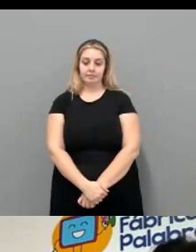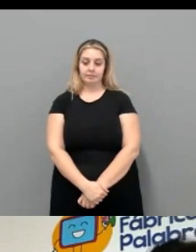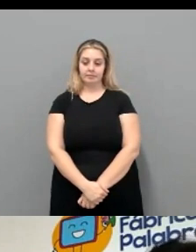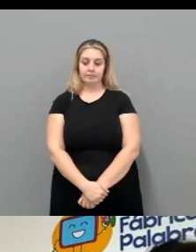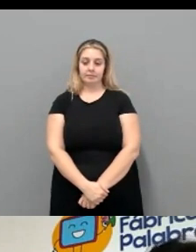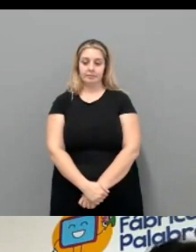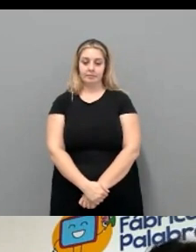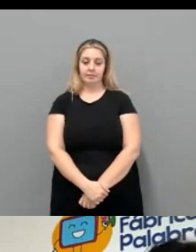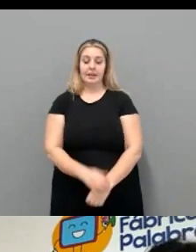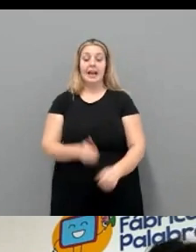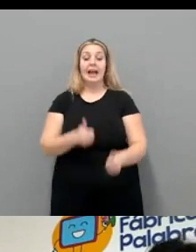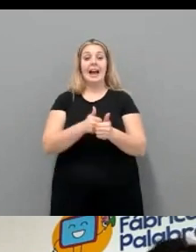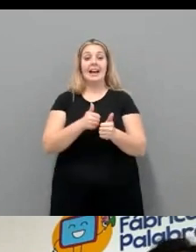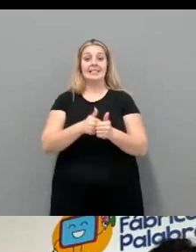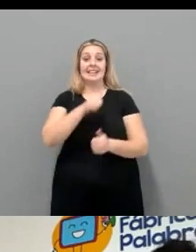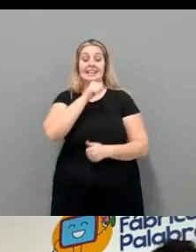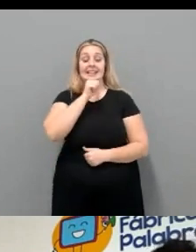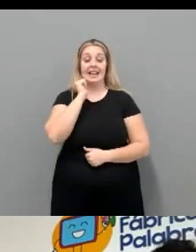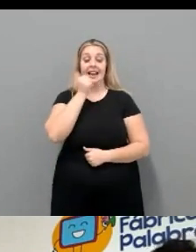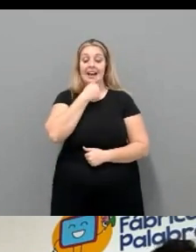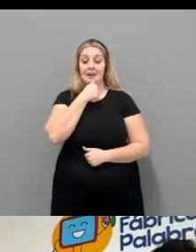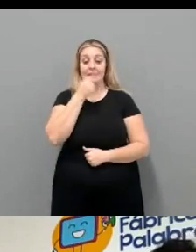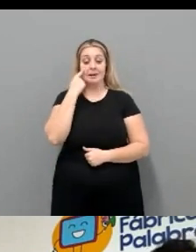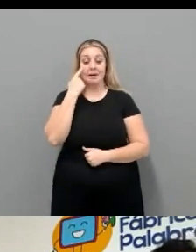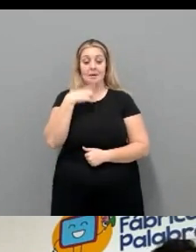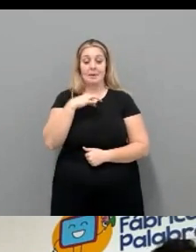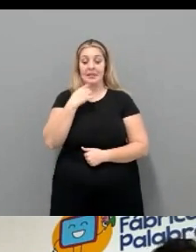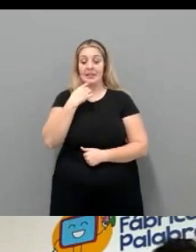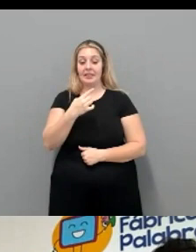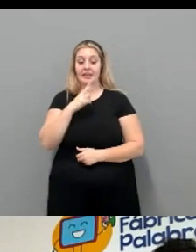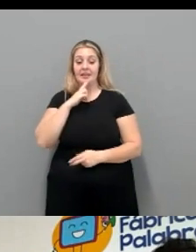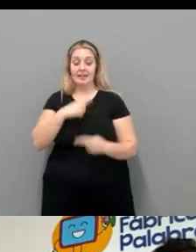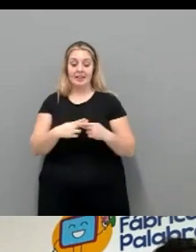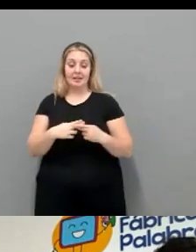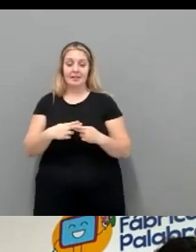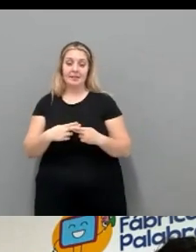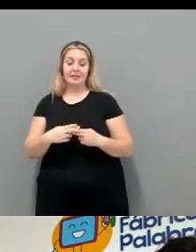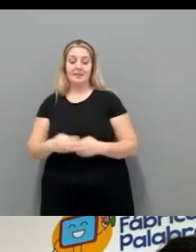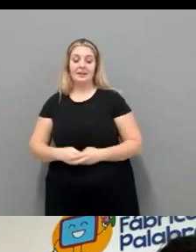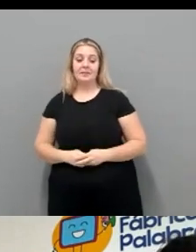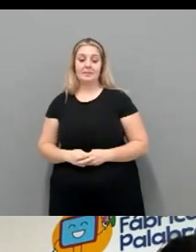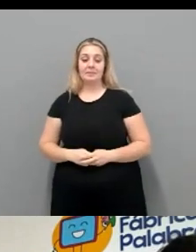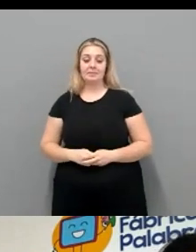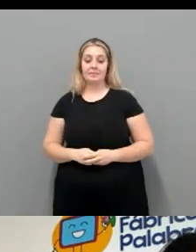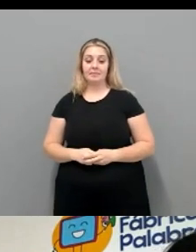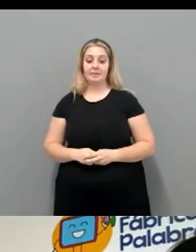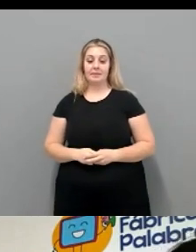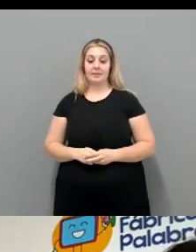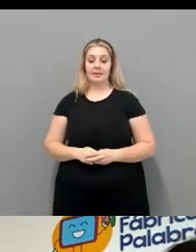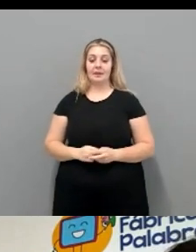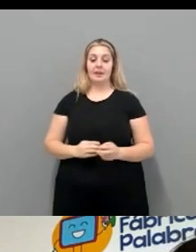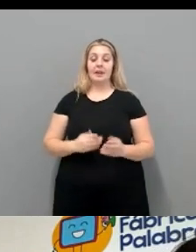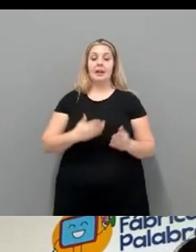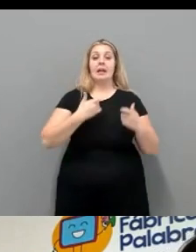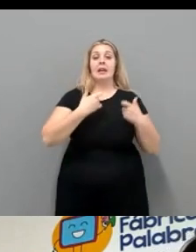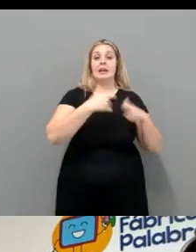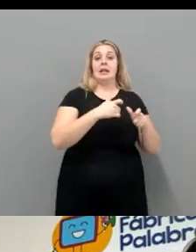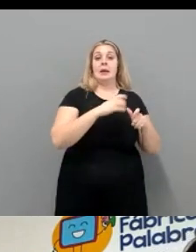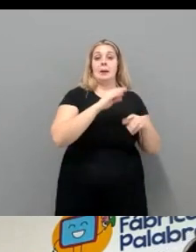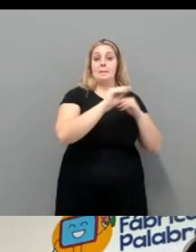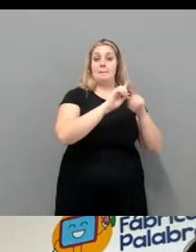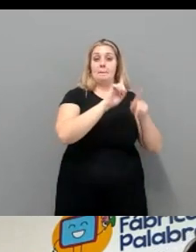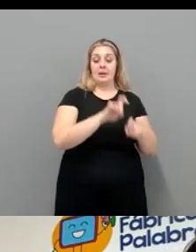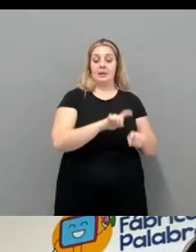asistente anónimo que no sabemos quién es, a ver si se nos puede, se nos podría identificar. En el canal de preguntas